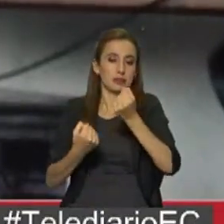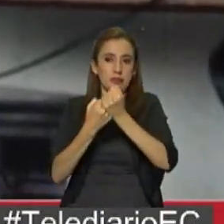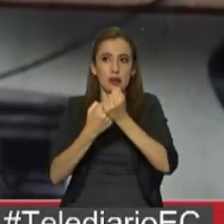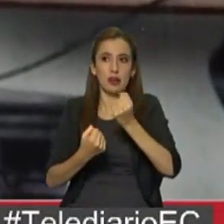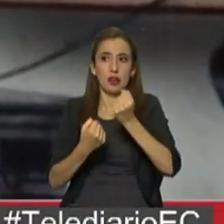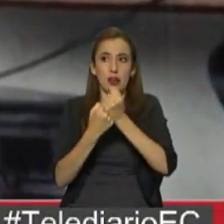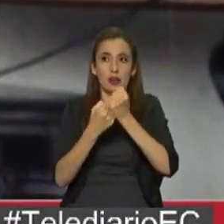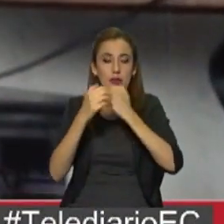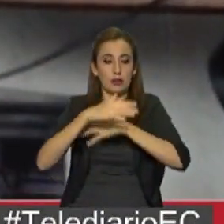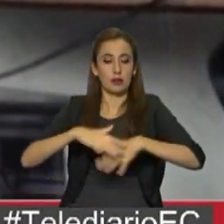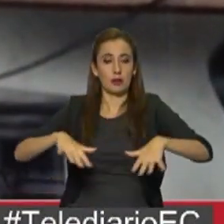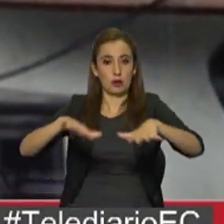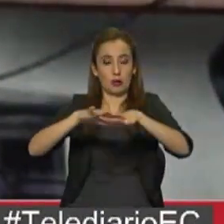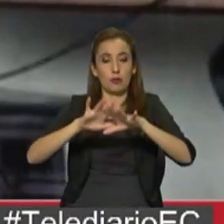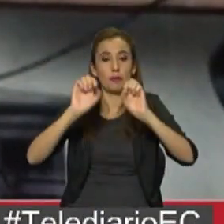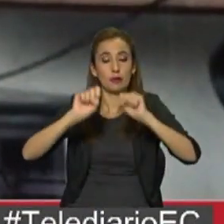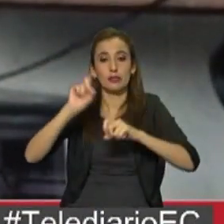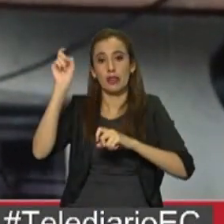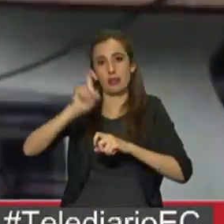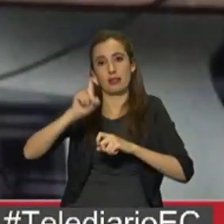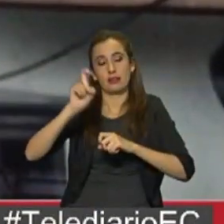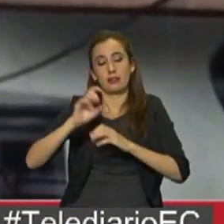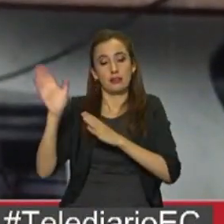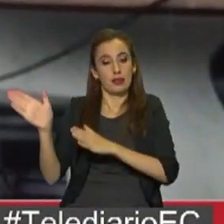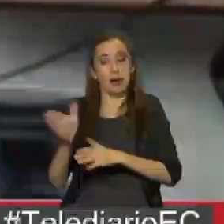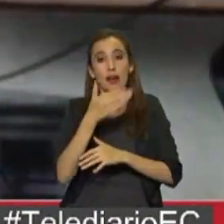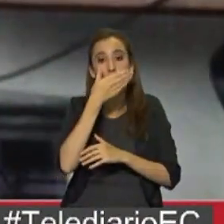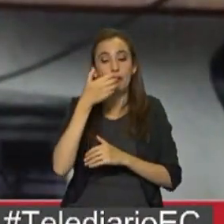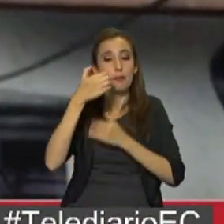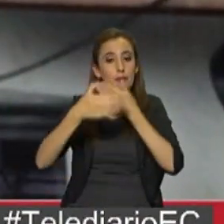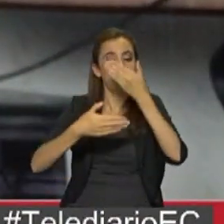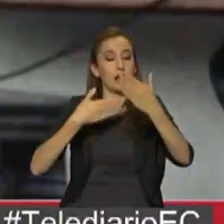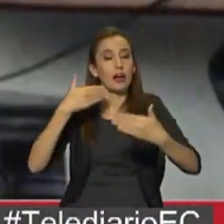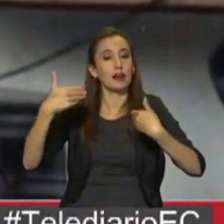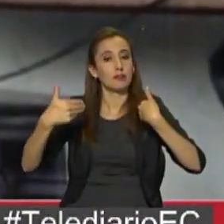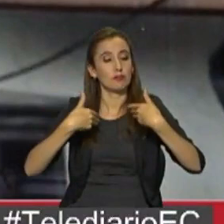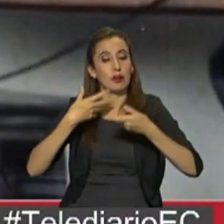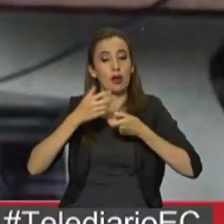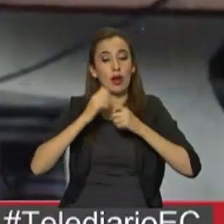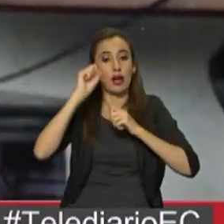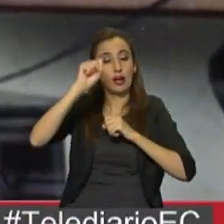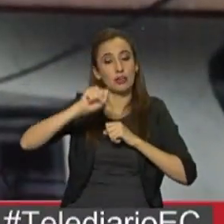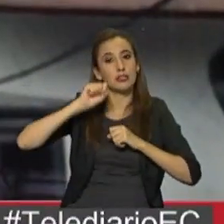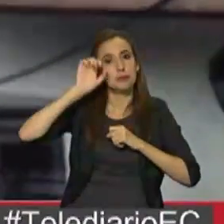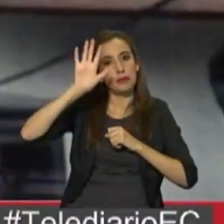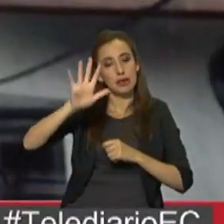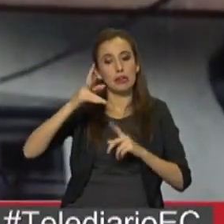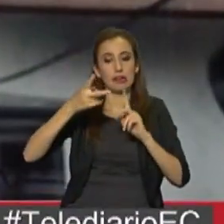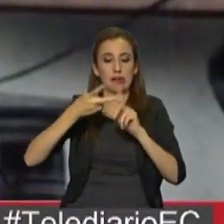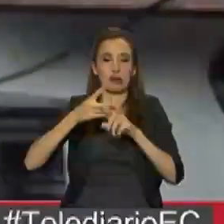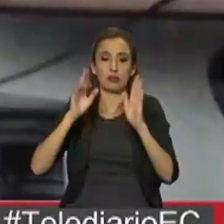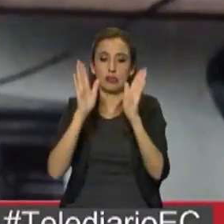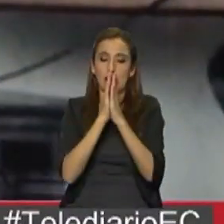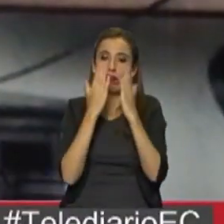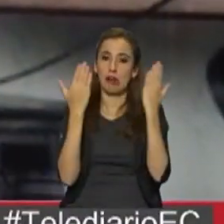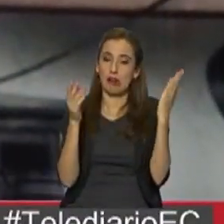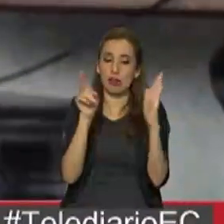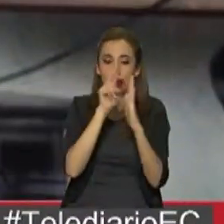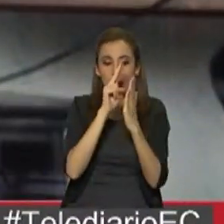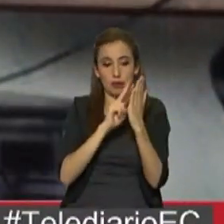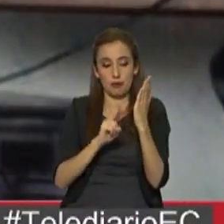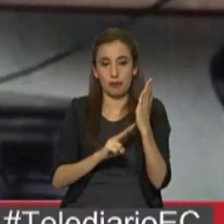este está cuarentena que es necesaria para estar mejor pero el arte es el que nos está cogiendo a través de las películas de los libros el cine